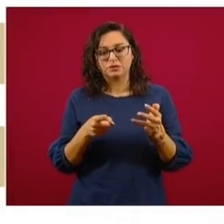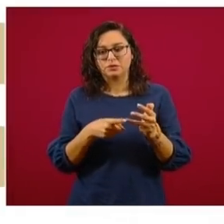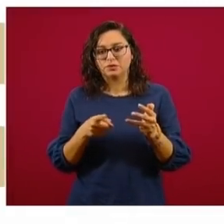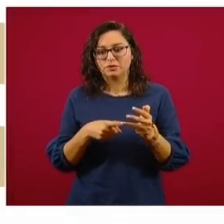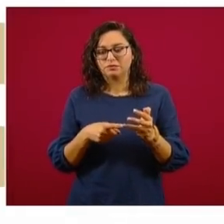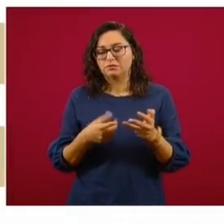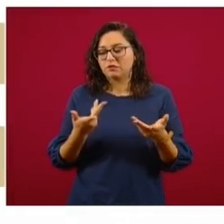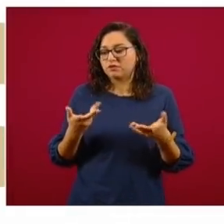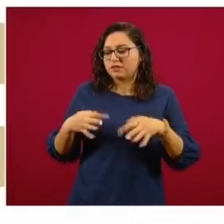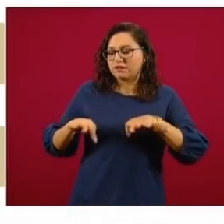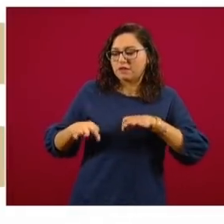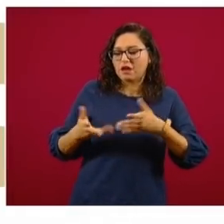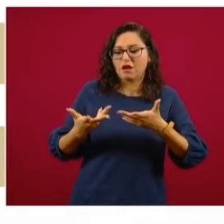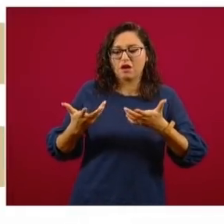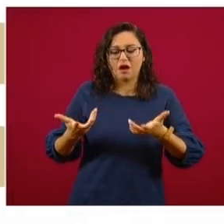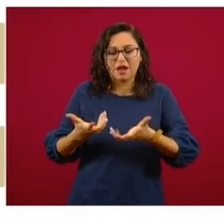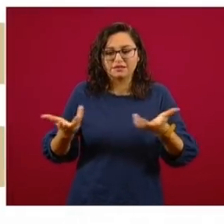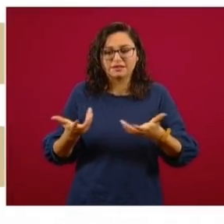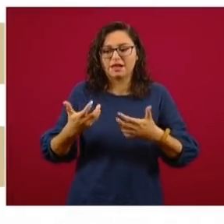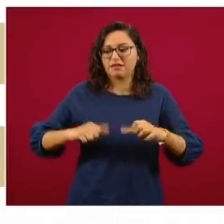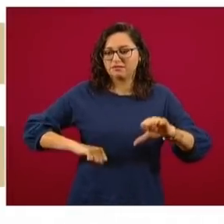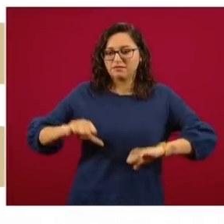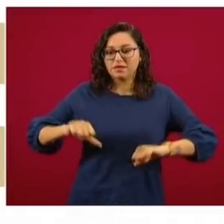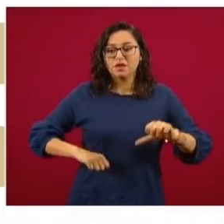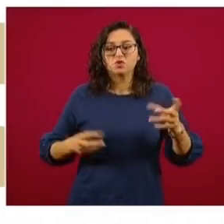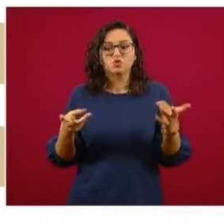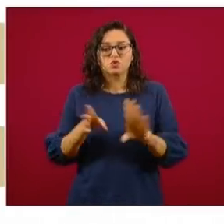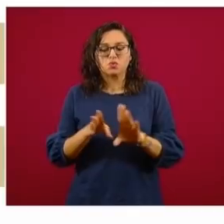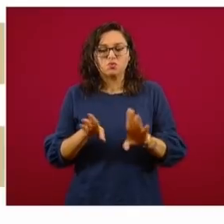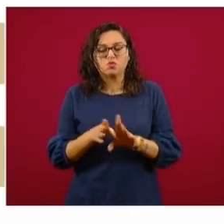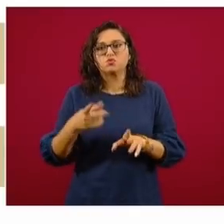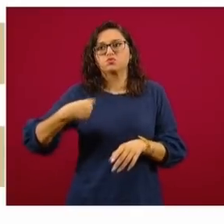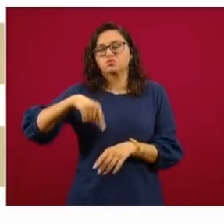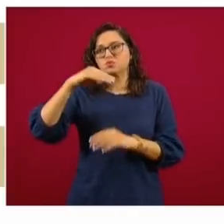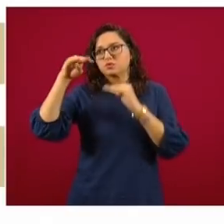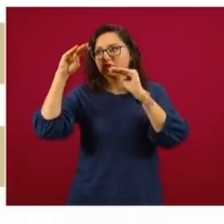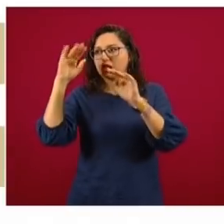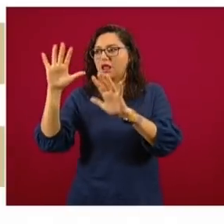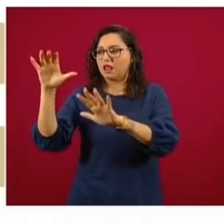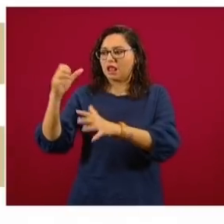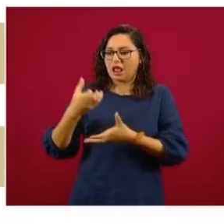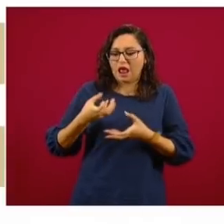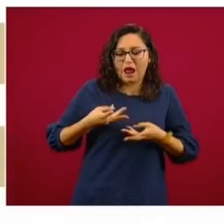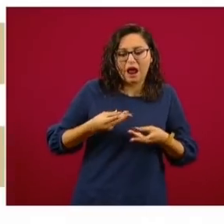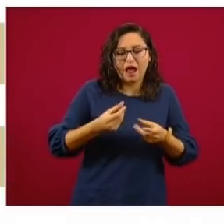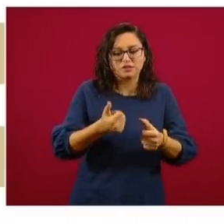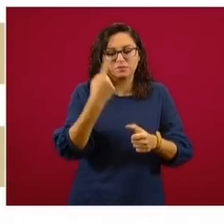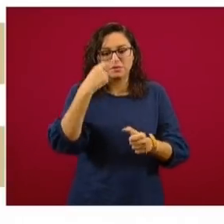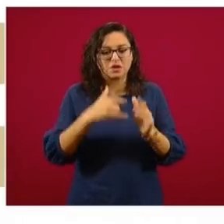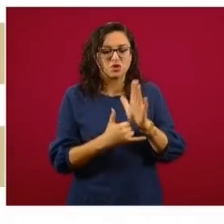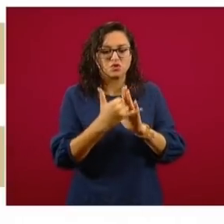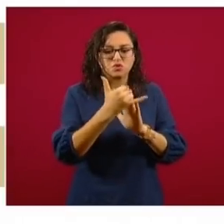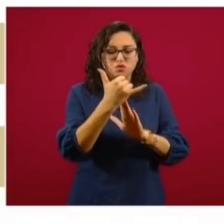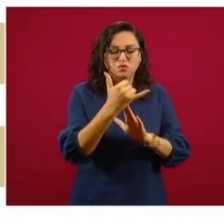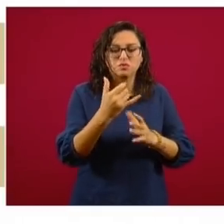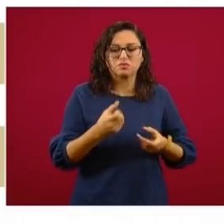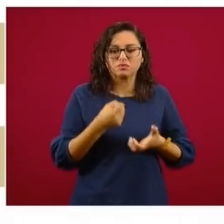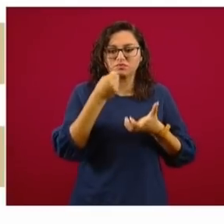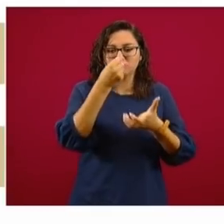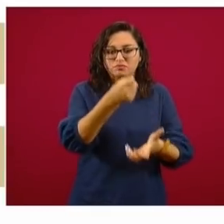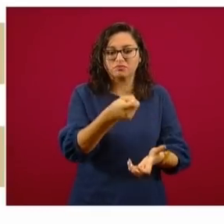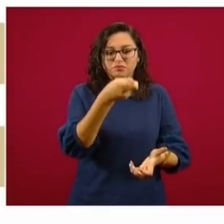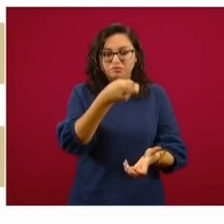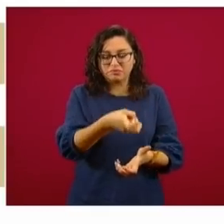clasificación funcional. Por ejemplo, si pensáramos en el gasto de inversión o de construcción, parte en la clasificación funcional de ese